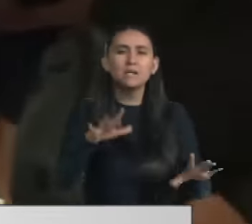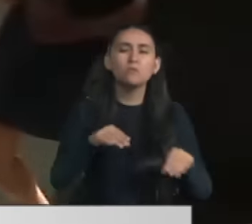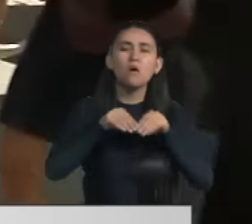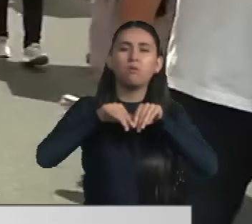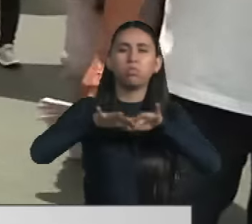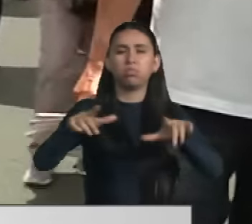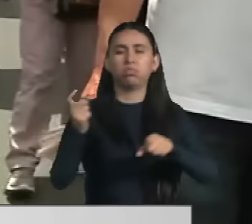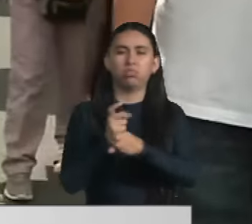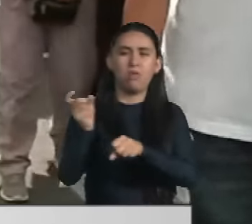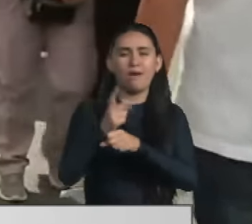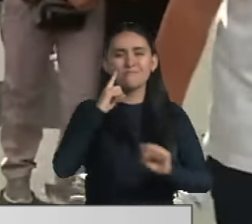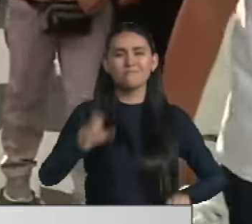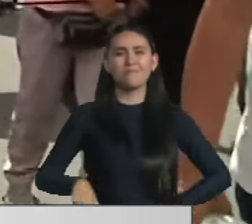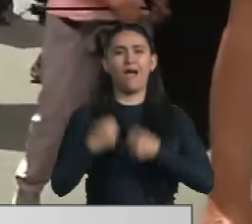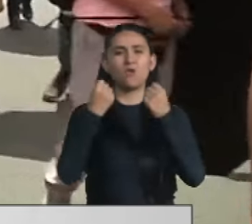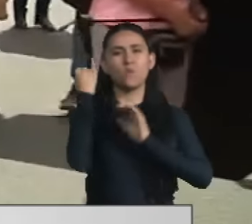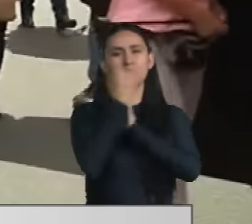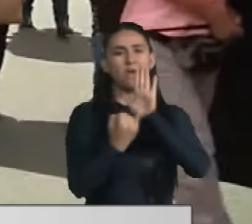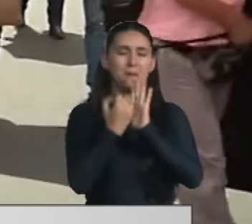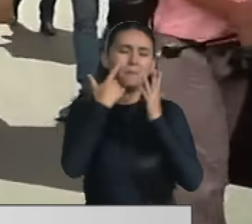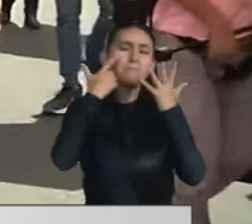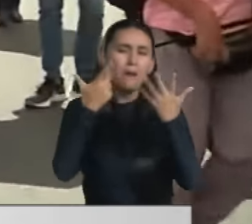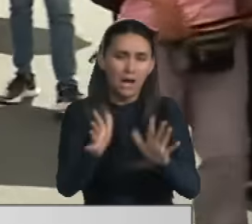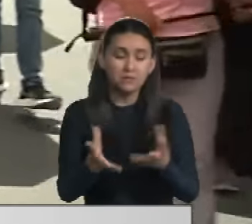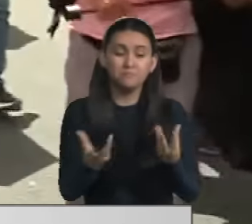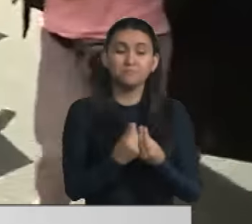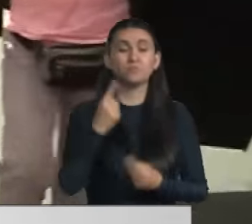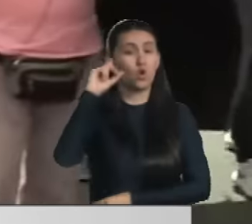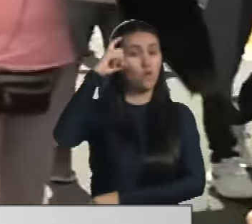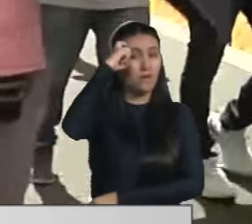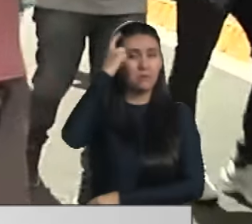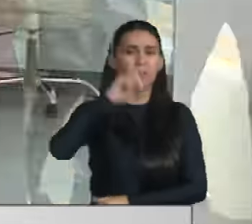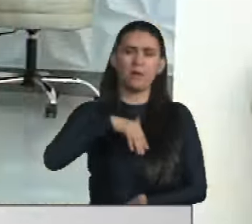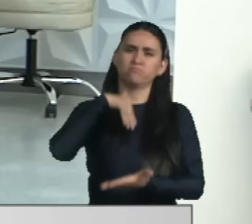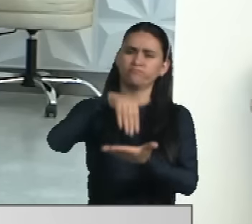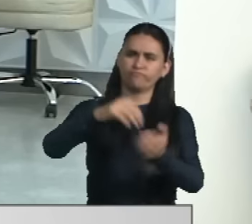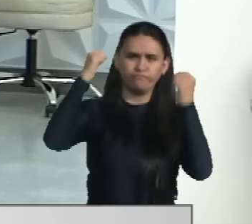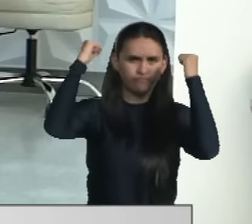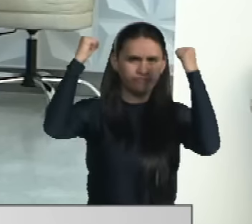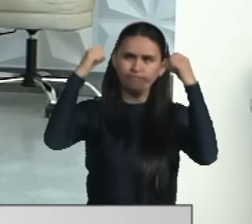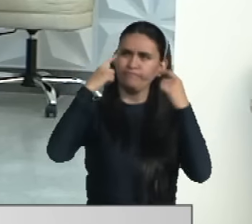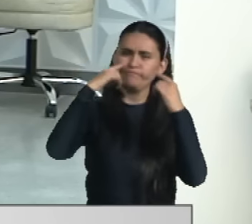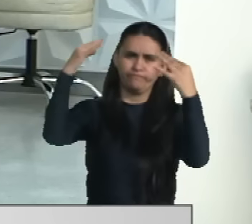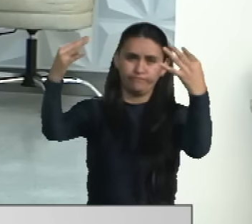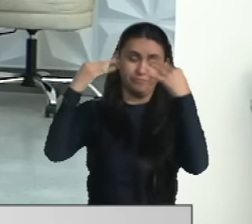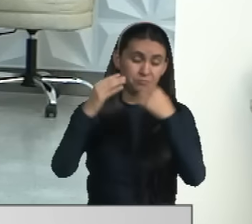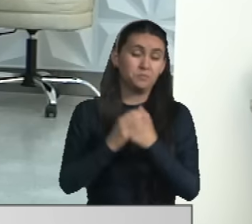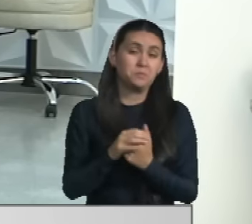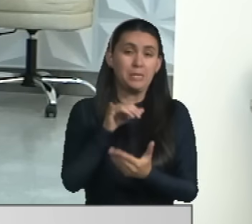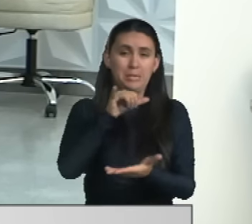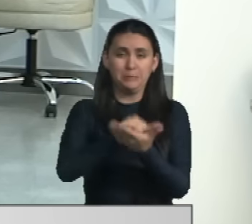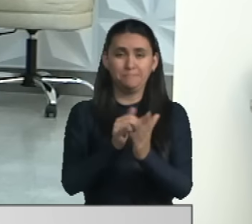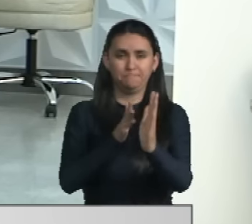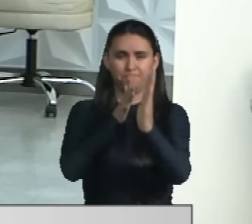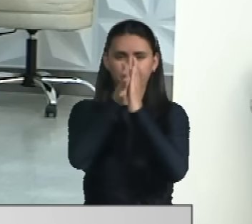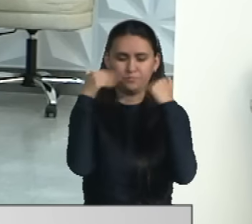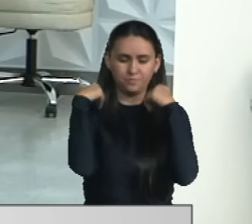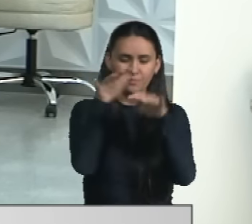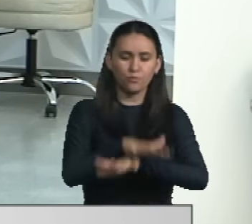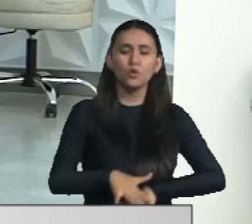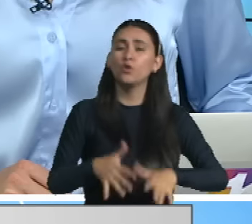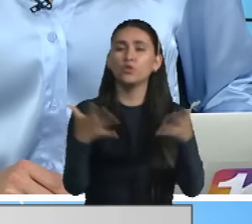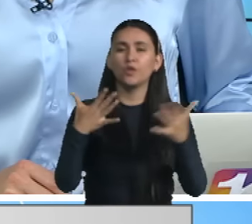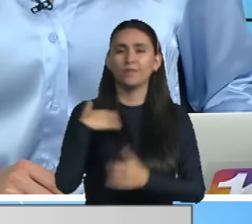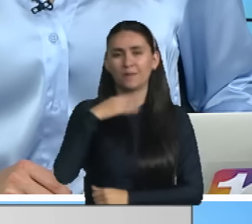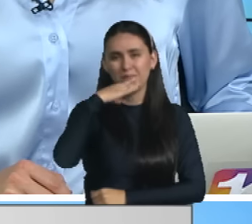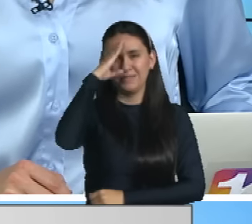en el Parque de las Luces frente a la Alcaldía y la Gobernación de Antioquia. Por lo pronto, esta es toda la información desde Antioquia. Hernán